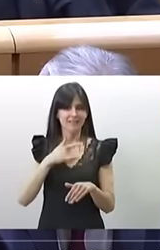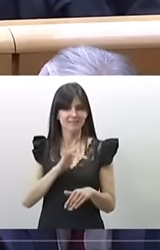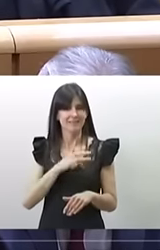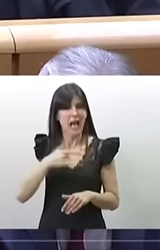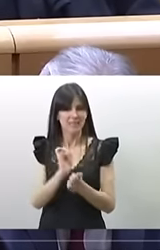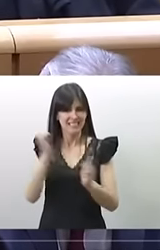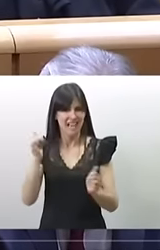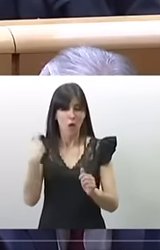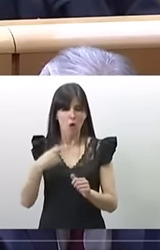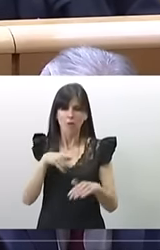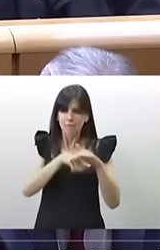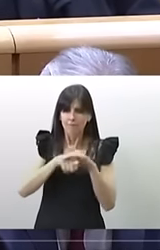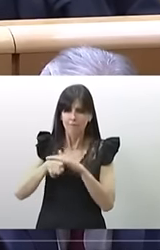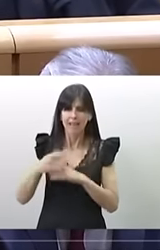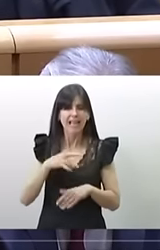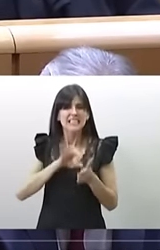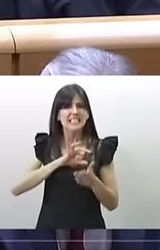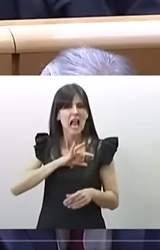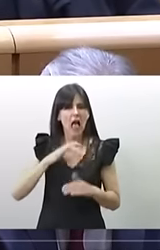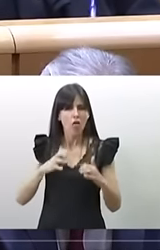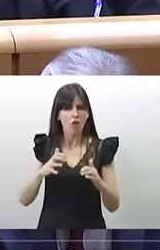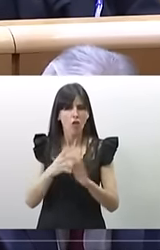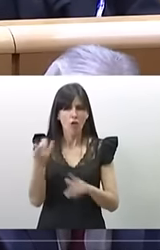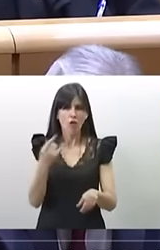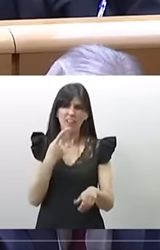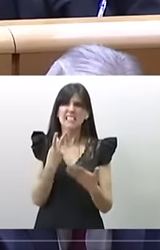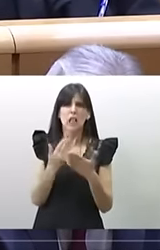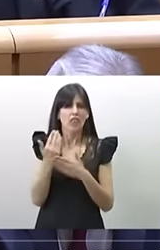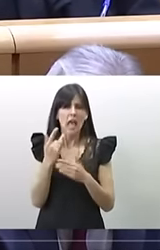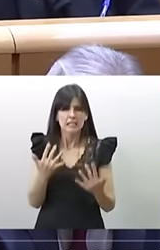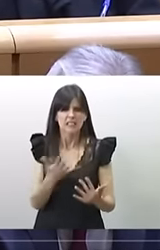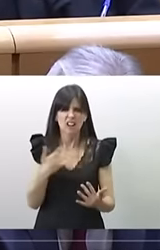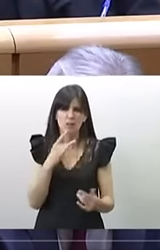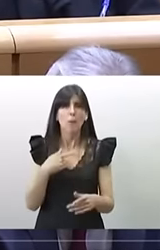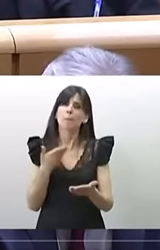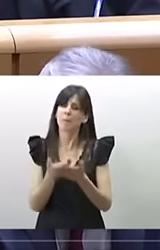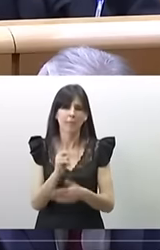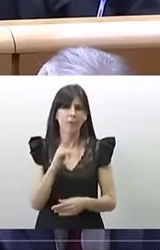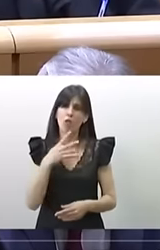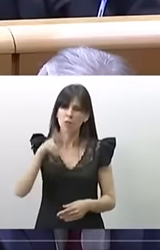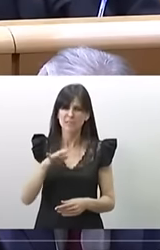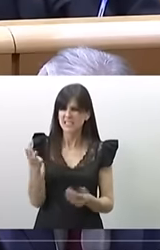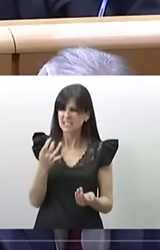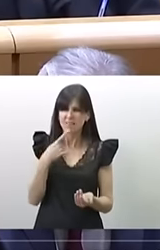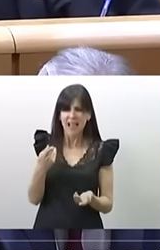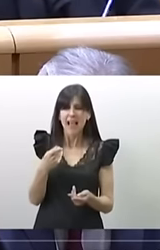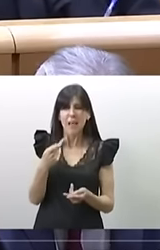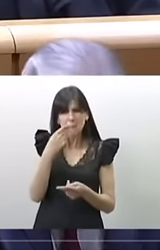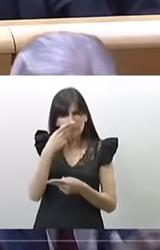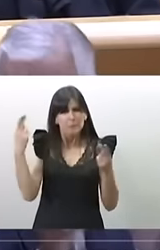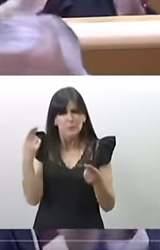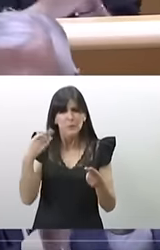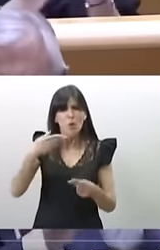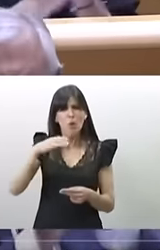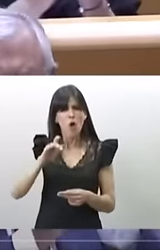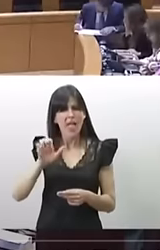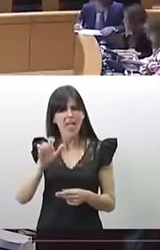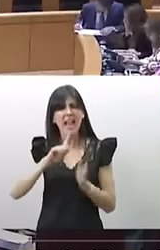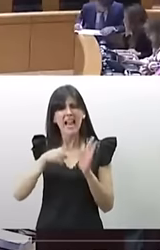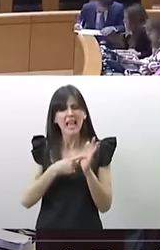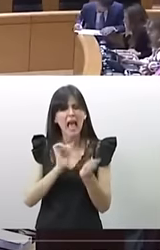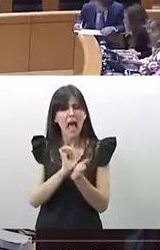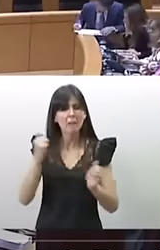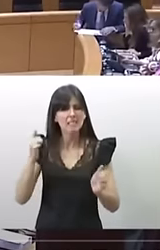el Senado en 20 días y se quejaron porque pedimos 2 meses. Señora Alegría, qué barbaridad ocultan para no publicar la ley de amnistía en el BOE.